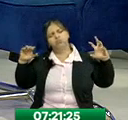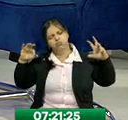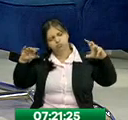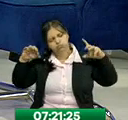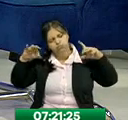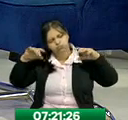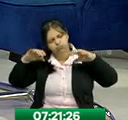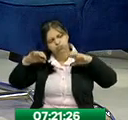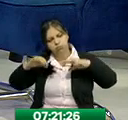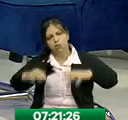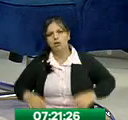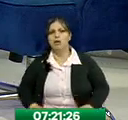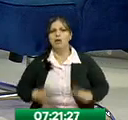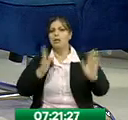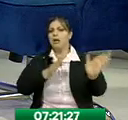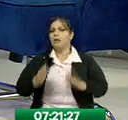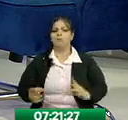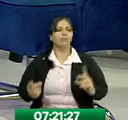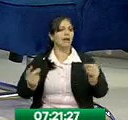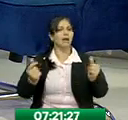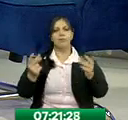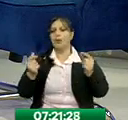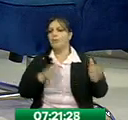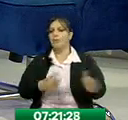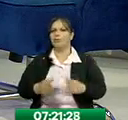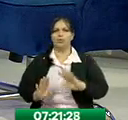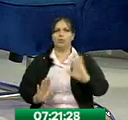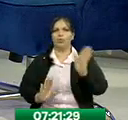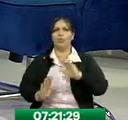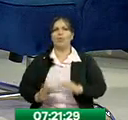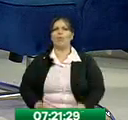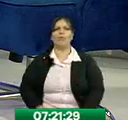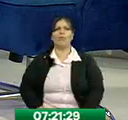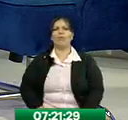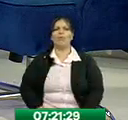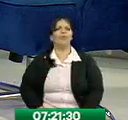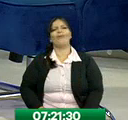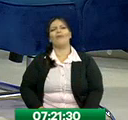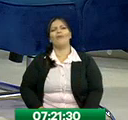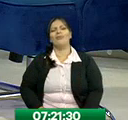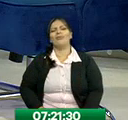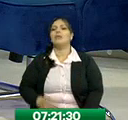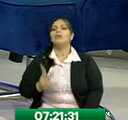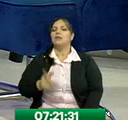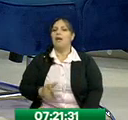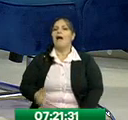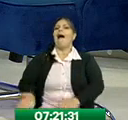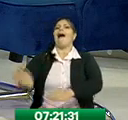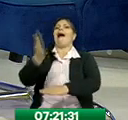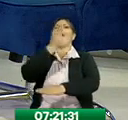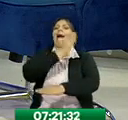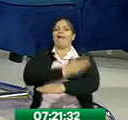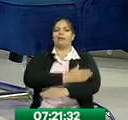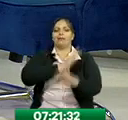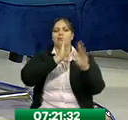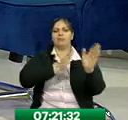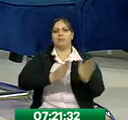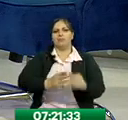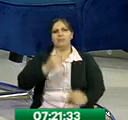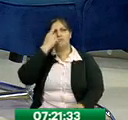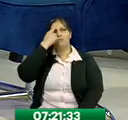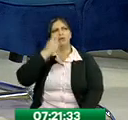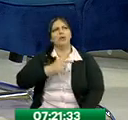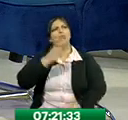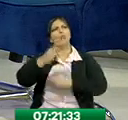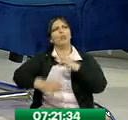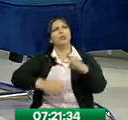de anterioridad. ¿Cómo no? Para su postulación. Y creo que tenemos suficiente tiempo. Estamos hablando del 2030. Así es. Y eso permite